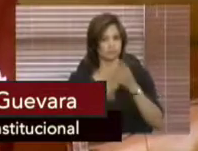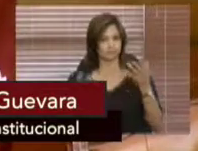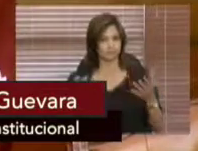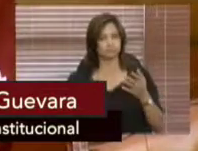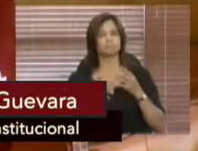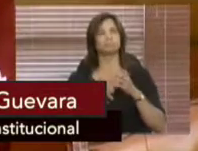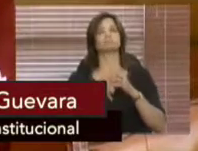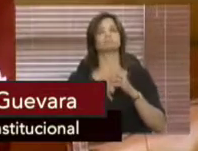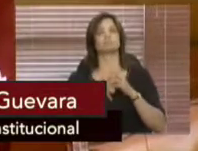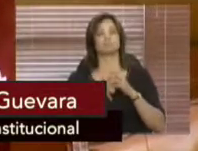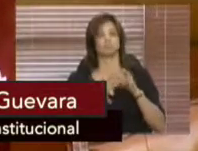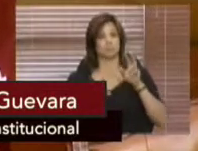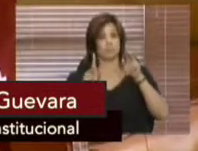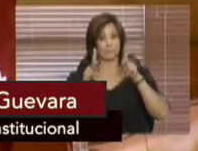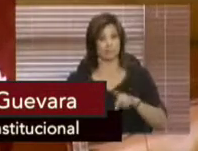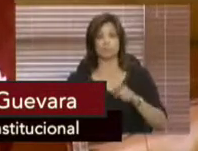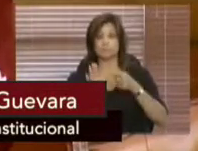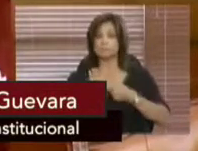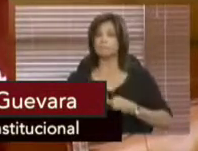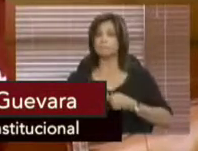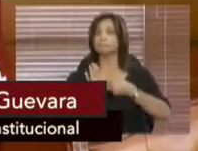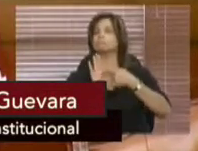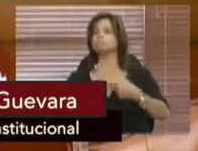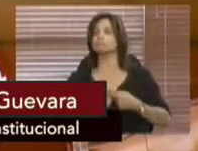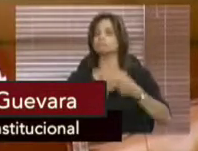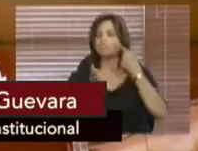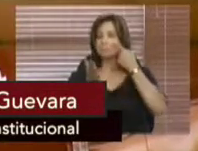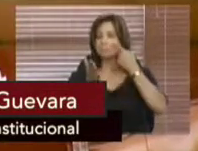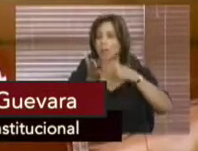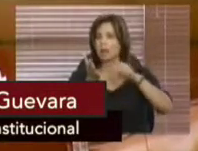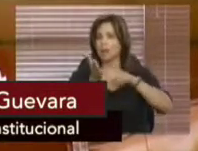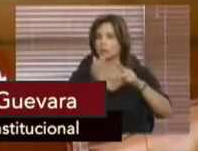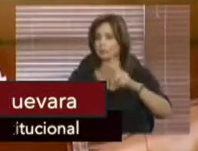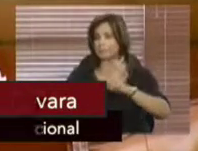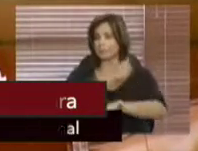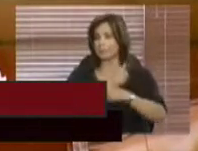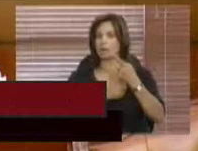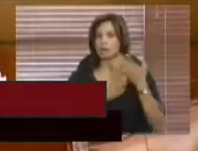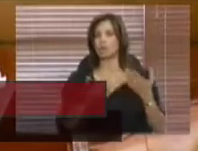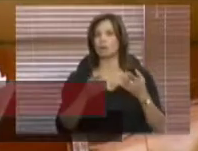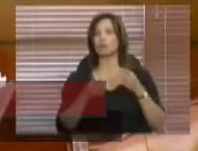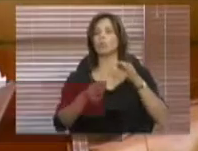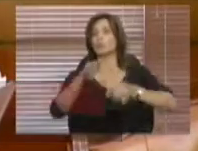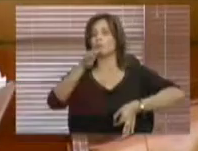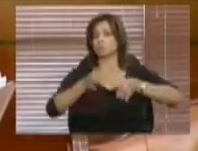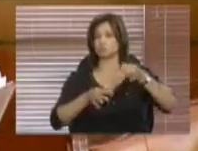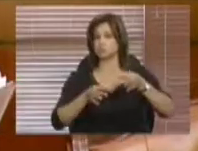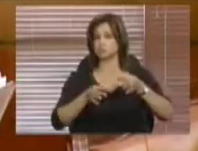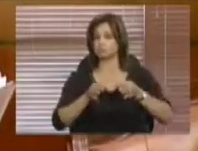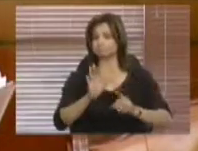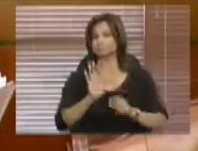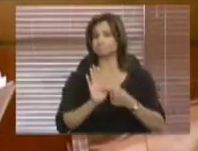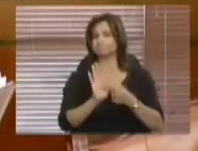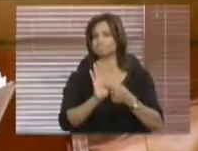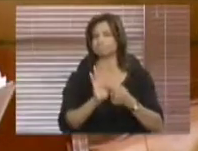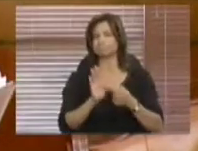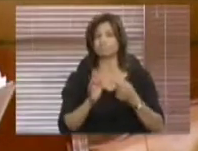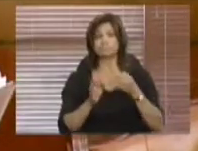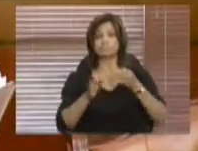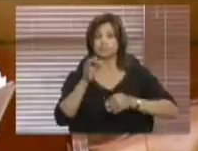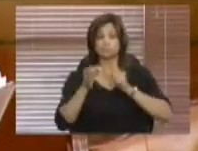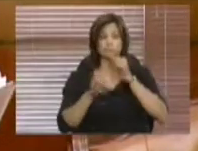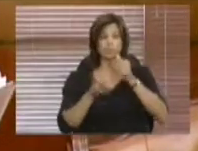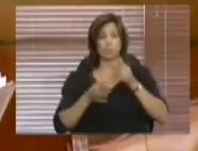los casos en que la persona sea sometida a investigación penal o proceso judicial. En ausencia de